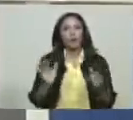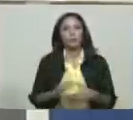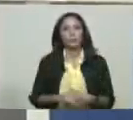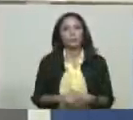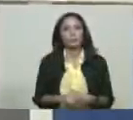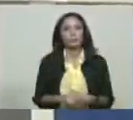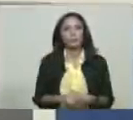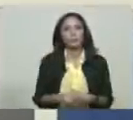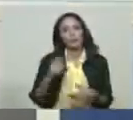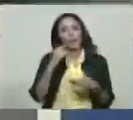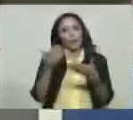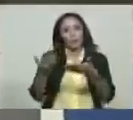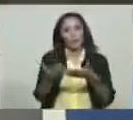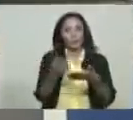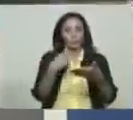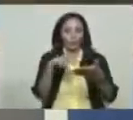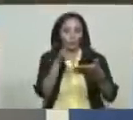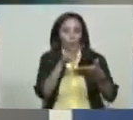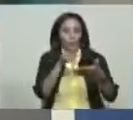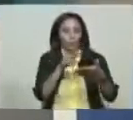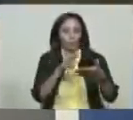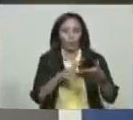Uno lo agarra y se nutre aquí.